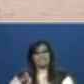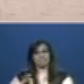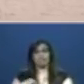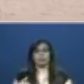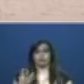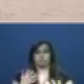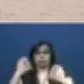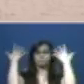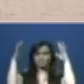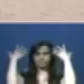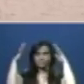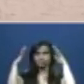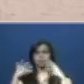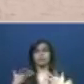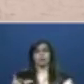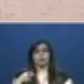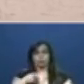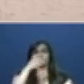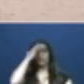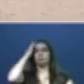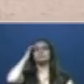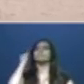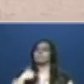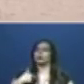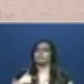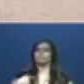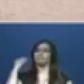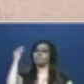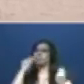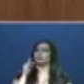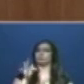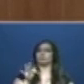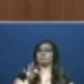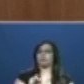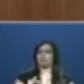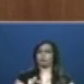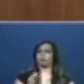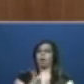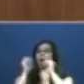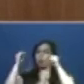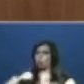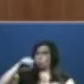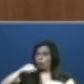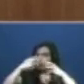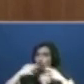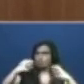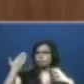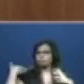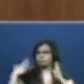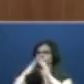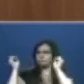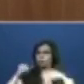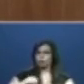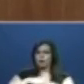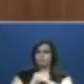sentido y en este sentido valoro muy positivamente el acuerdo alcanzado en esta cámara para crear un grupo de